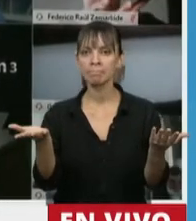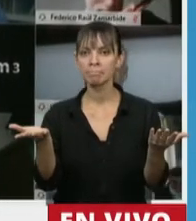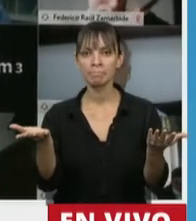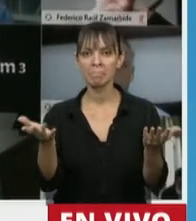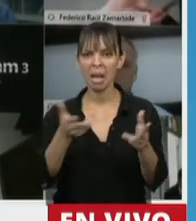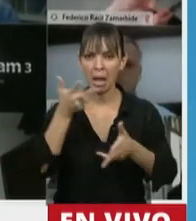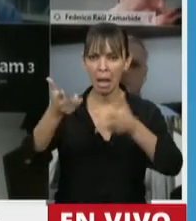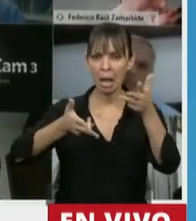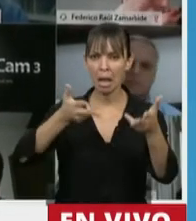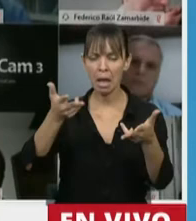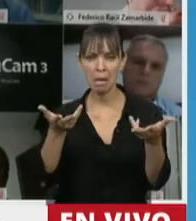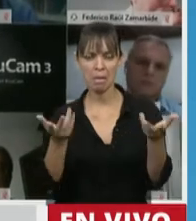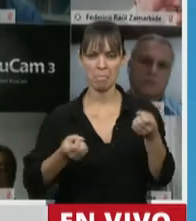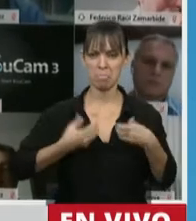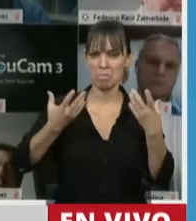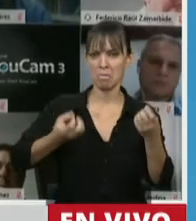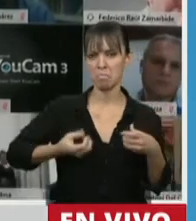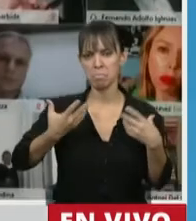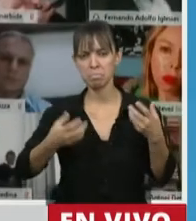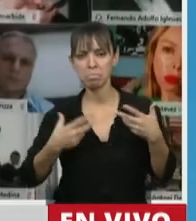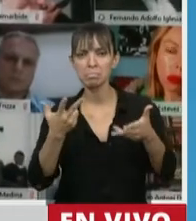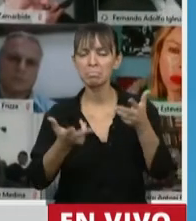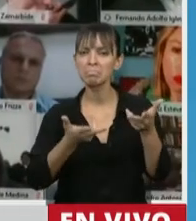para expresar sus ideas